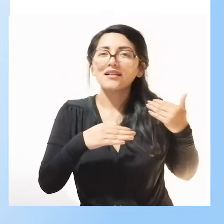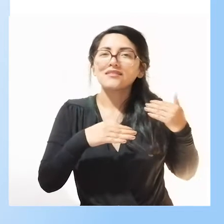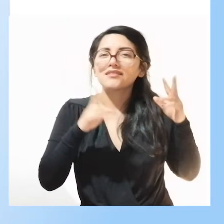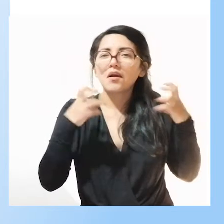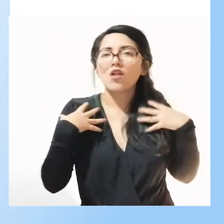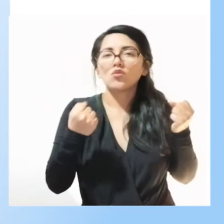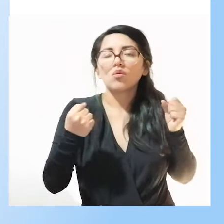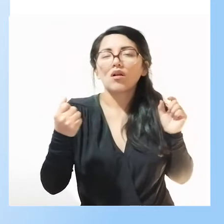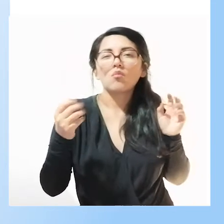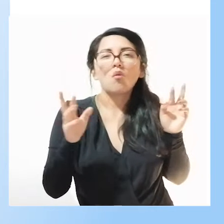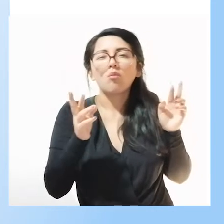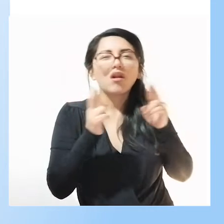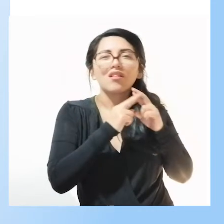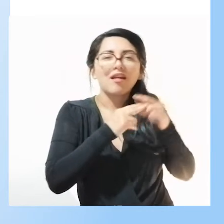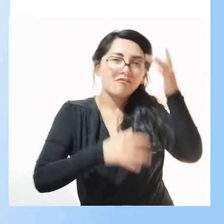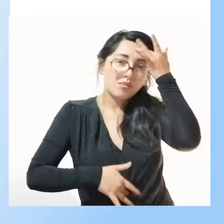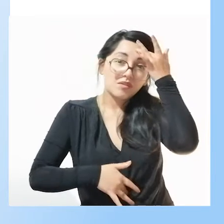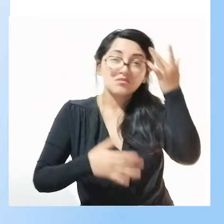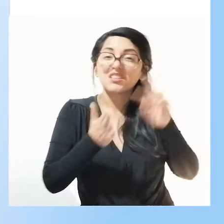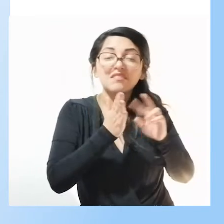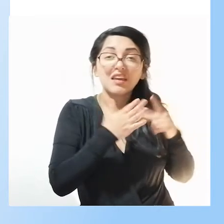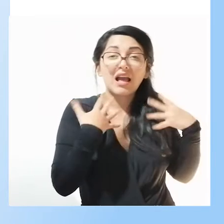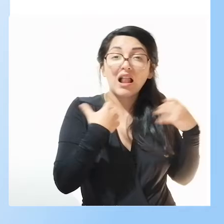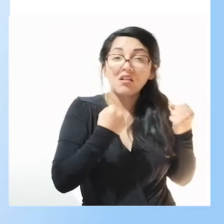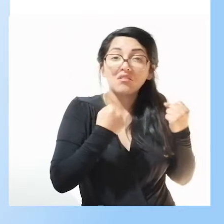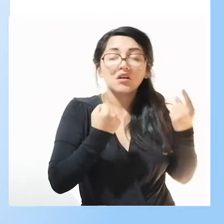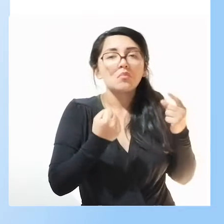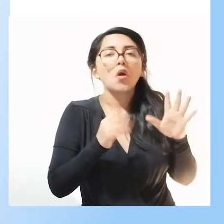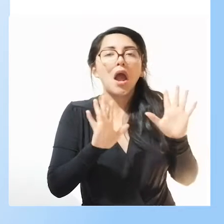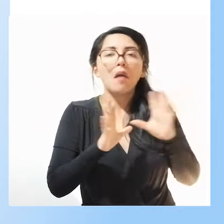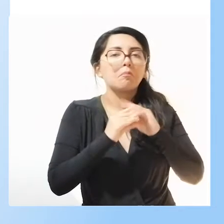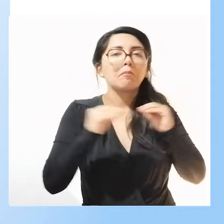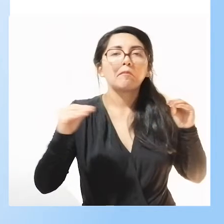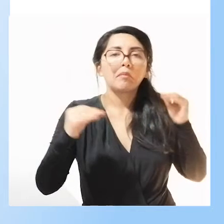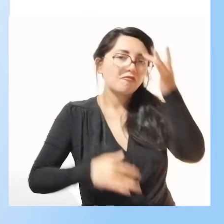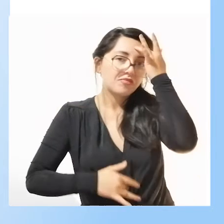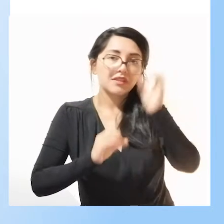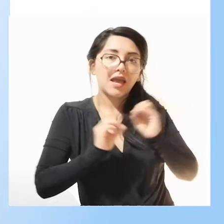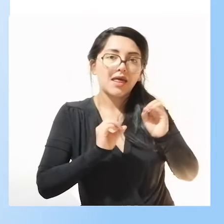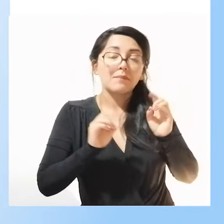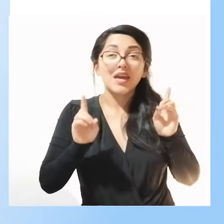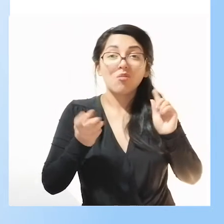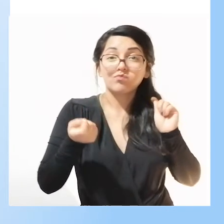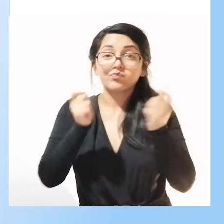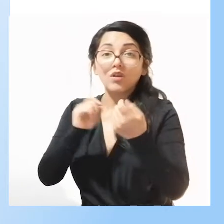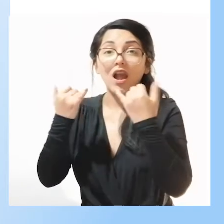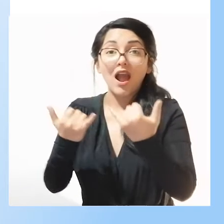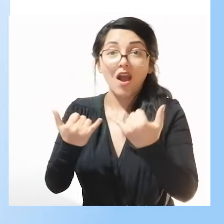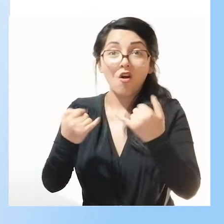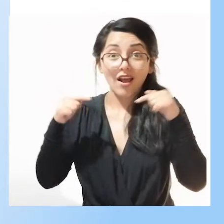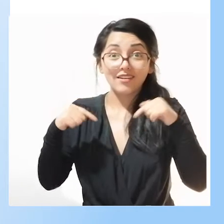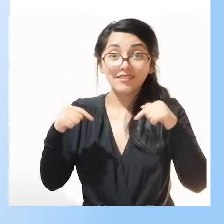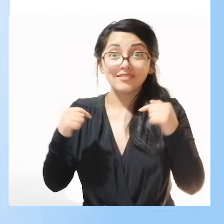Por tanto, una persona sana era aquella que no tenía ningún problema de salud. En la actualidad se concibe como